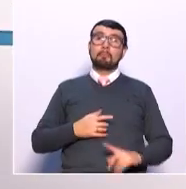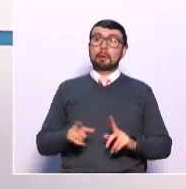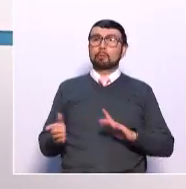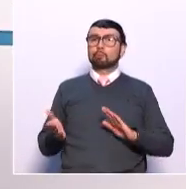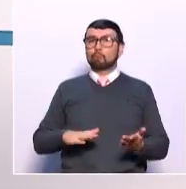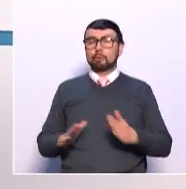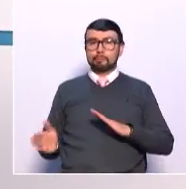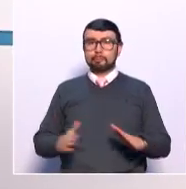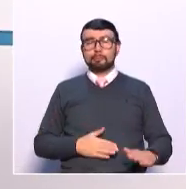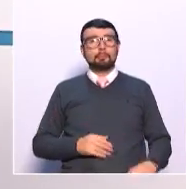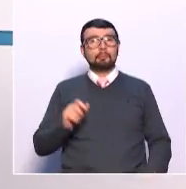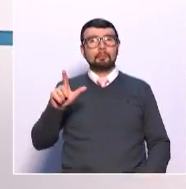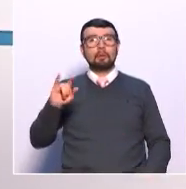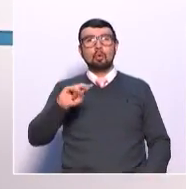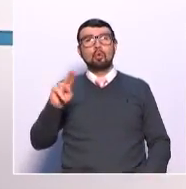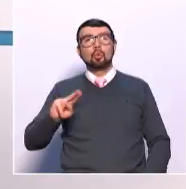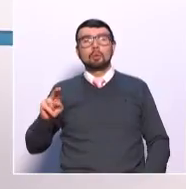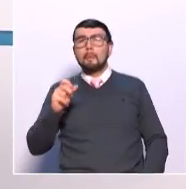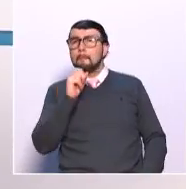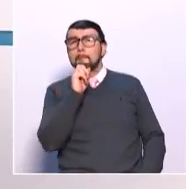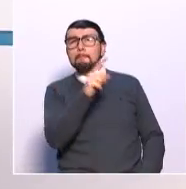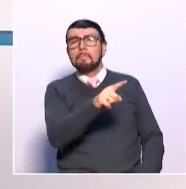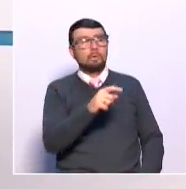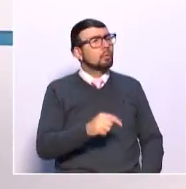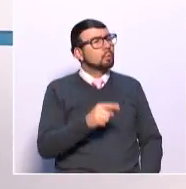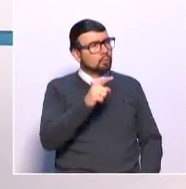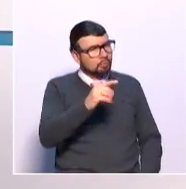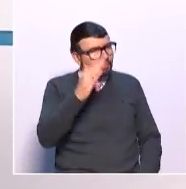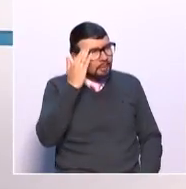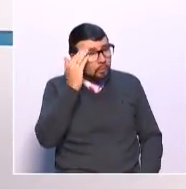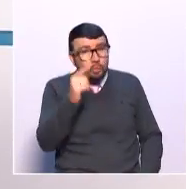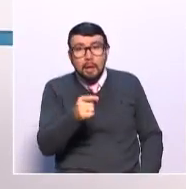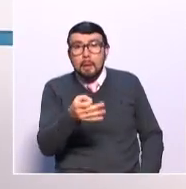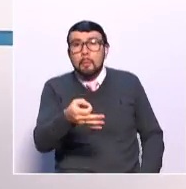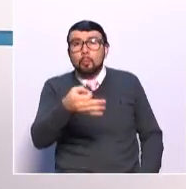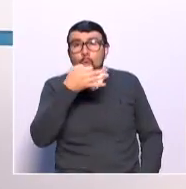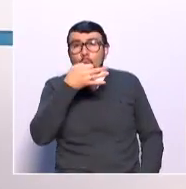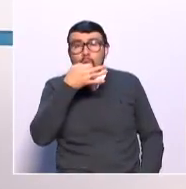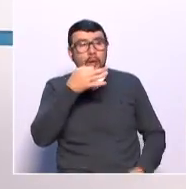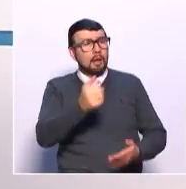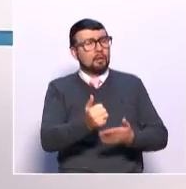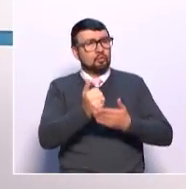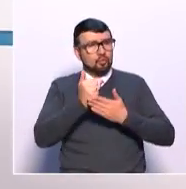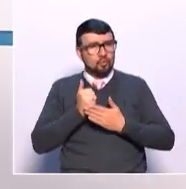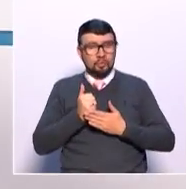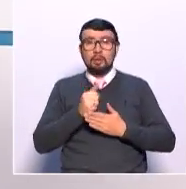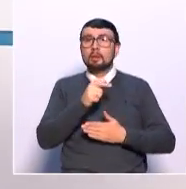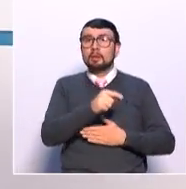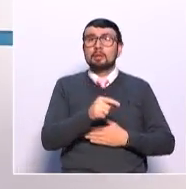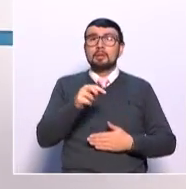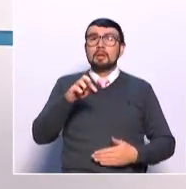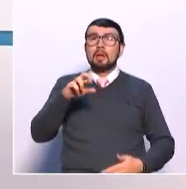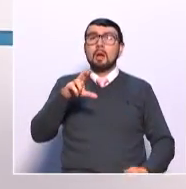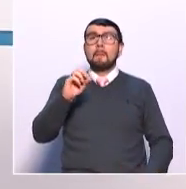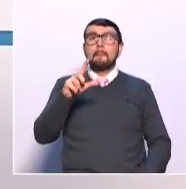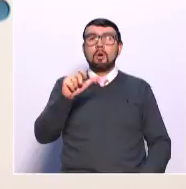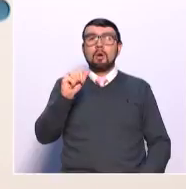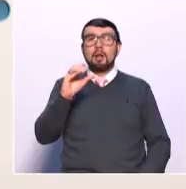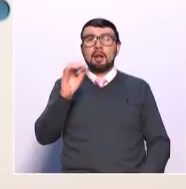stella quiero saber si usted es doctor rojas maneja algún medicamento para bajar los niveles altos de prolactina